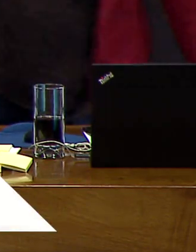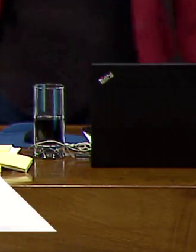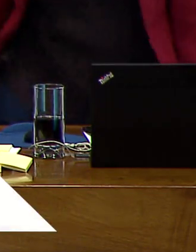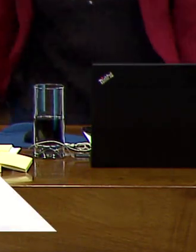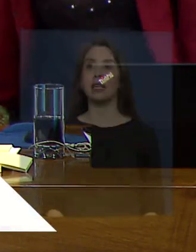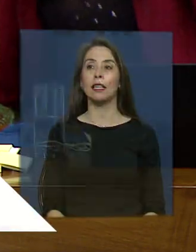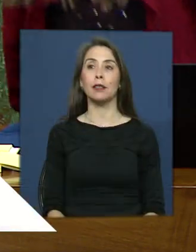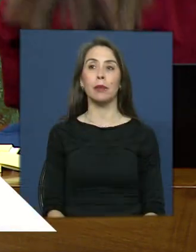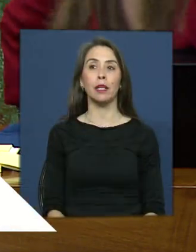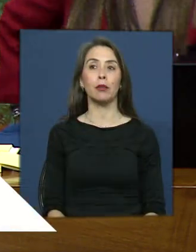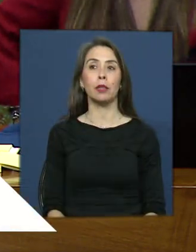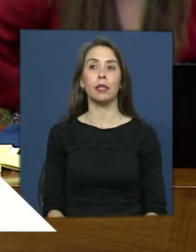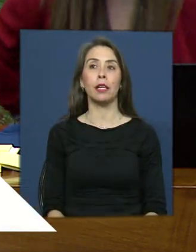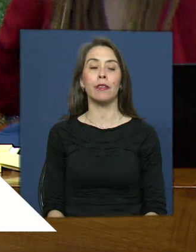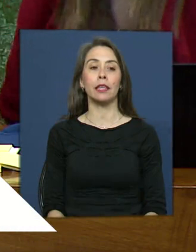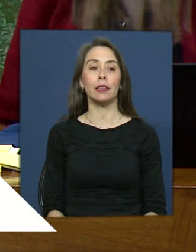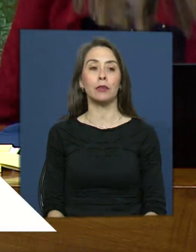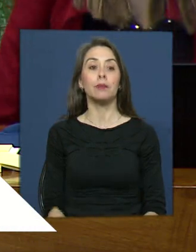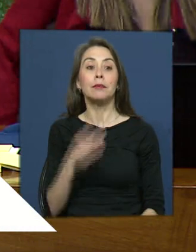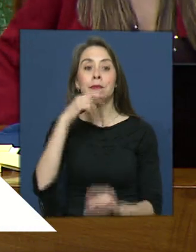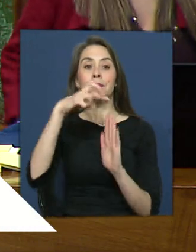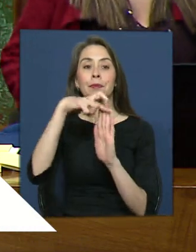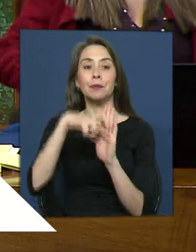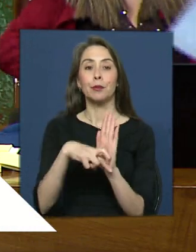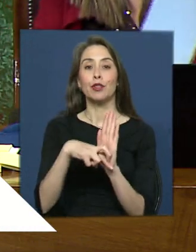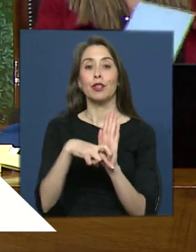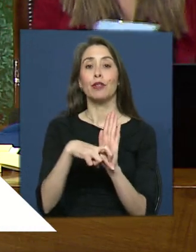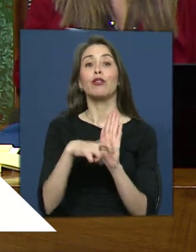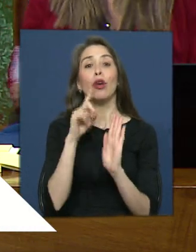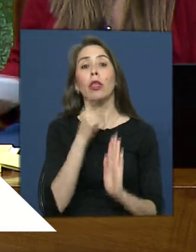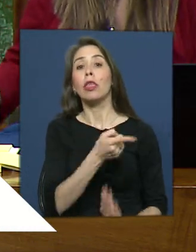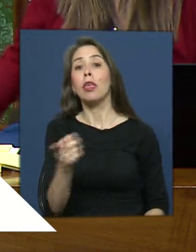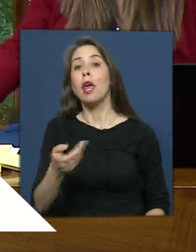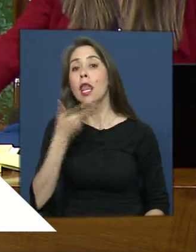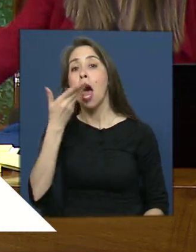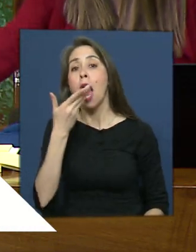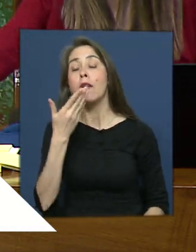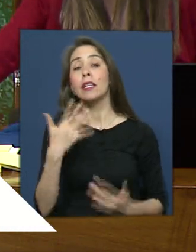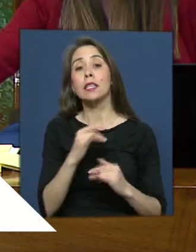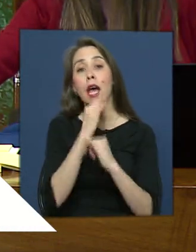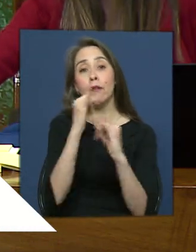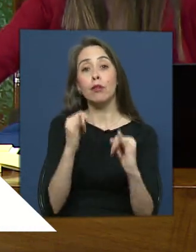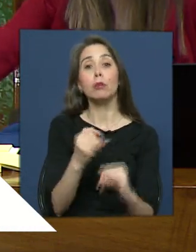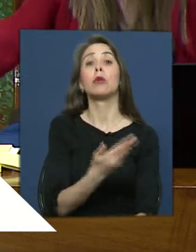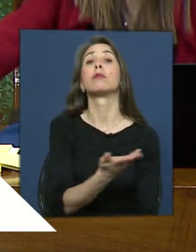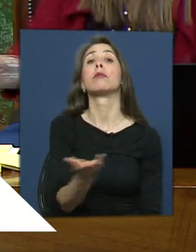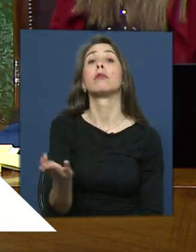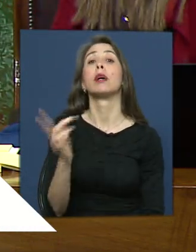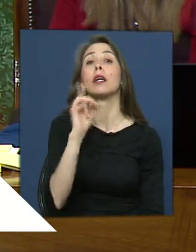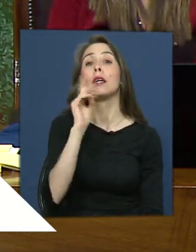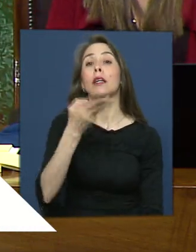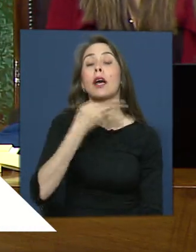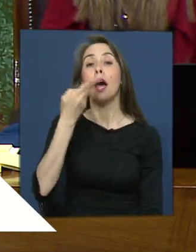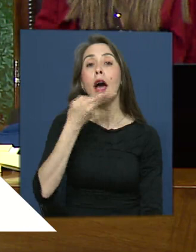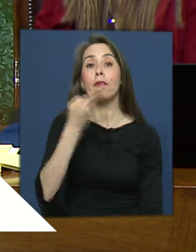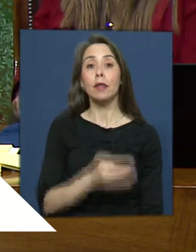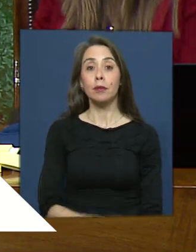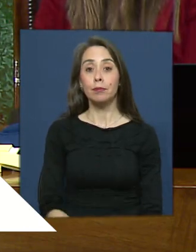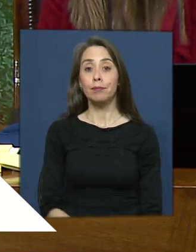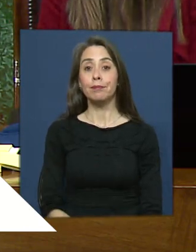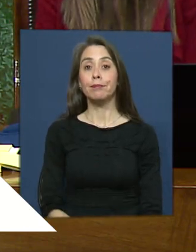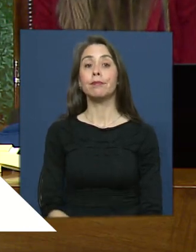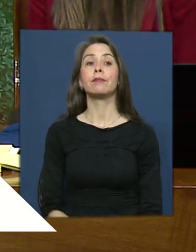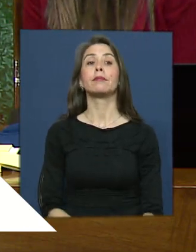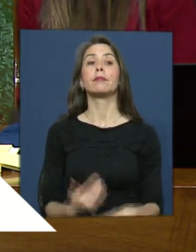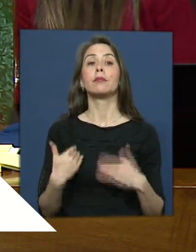sobre el proyecto recientemente informado. Se ofrece la palabra. Se ofrece